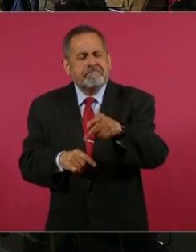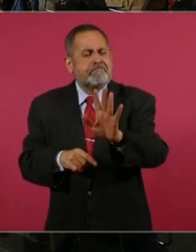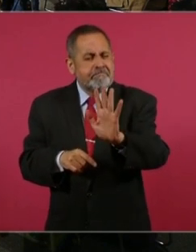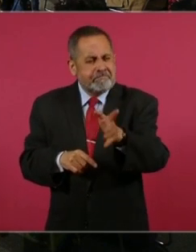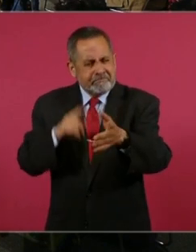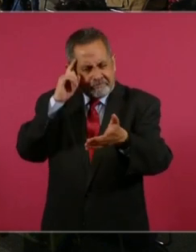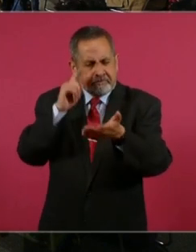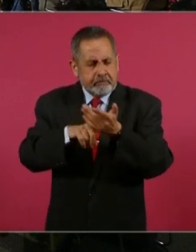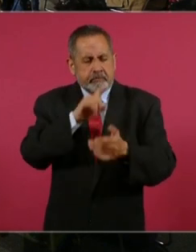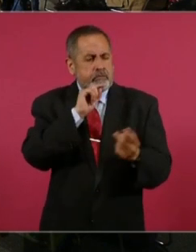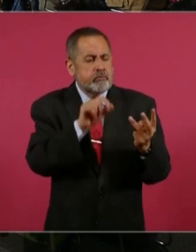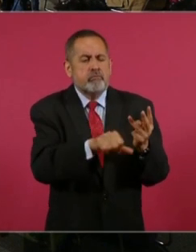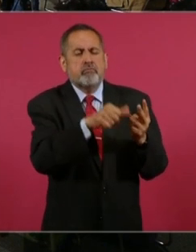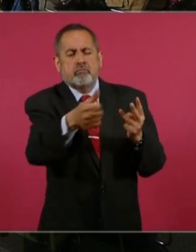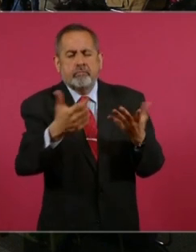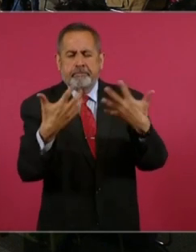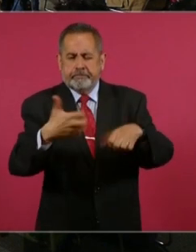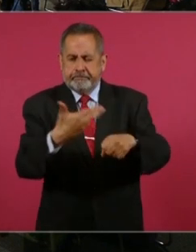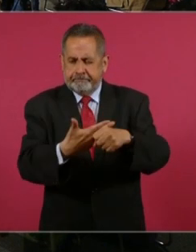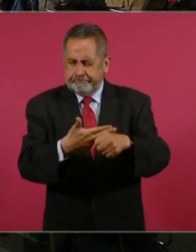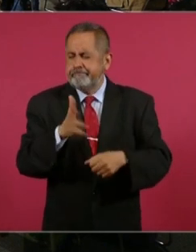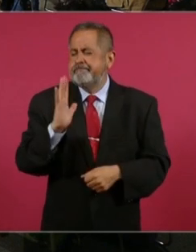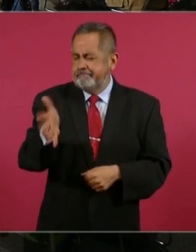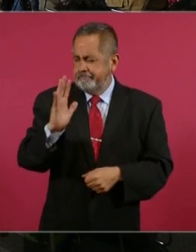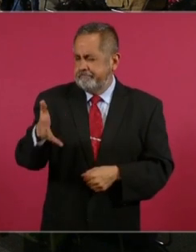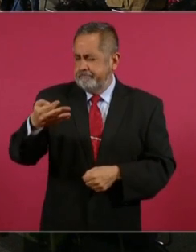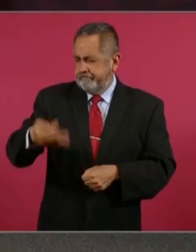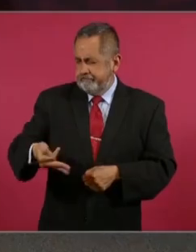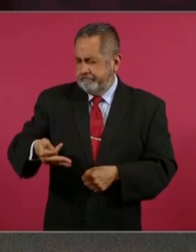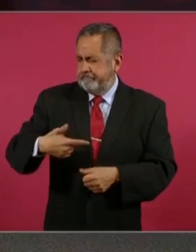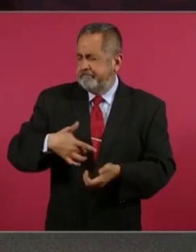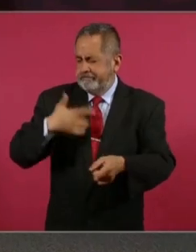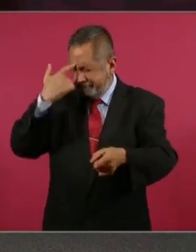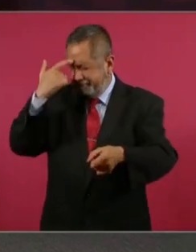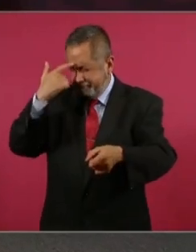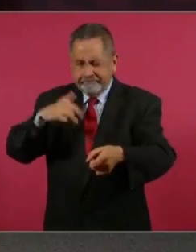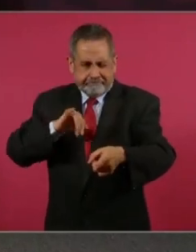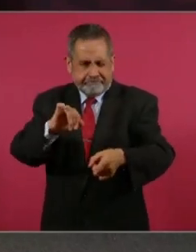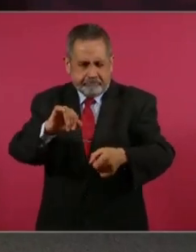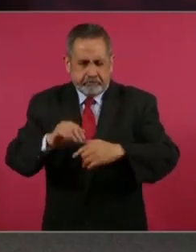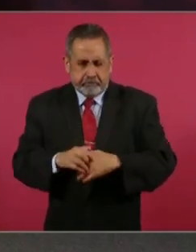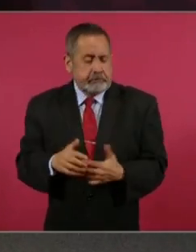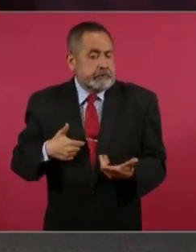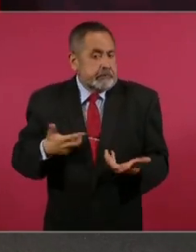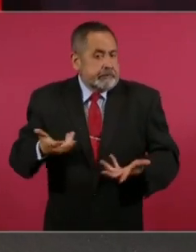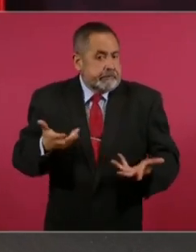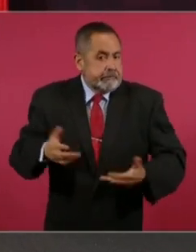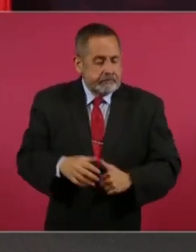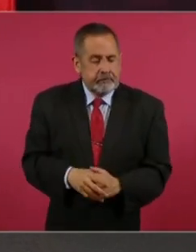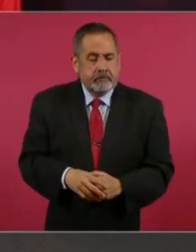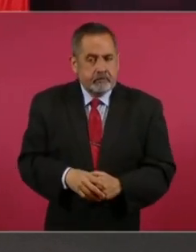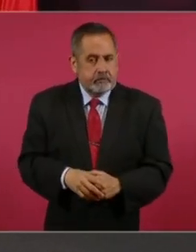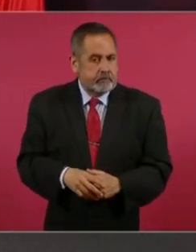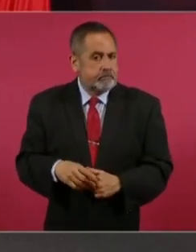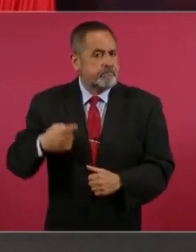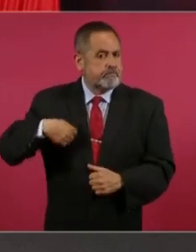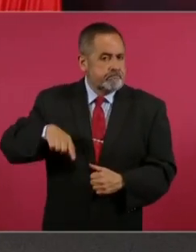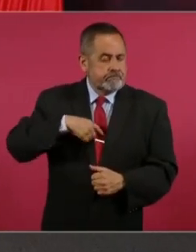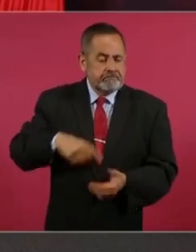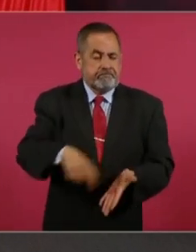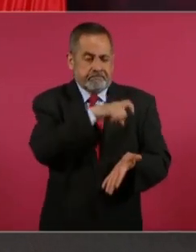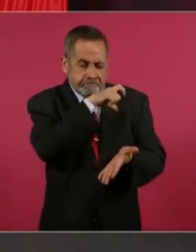también las otras 2 empresas. Entonces, ¿qué se está haciendo? Se están